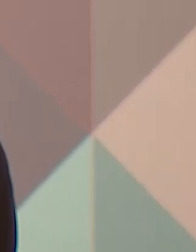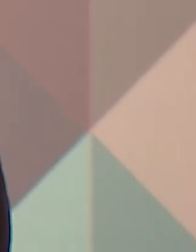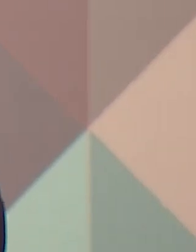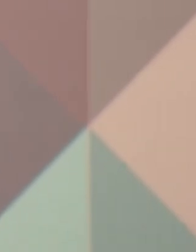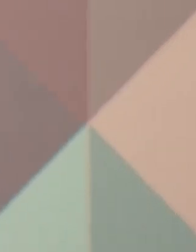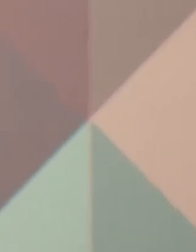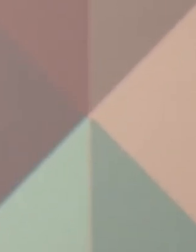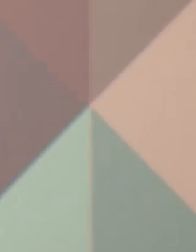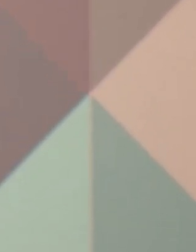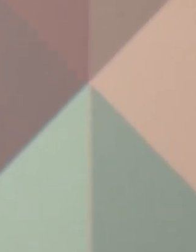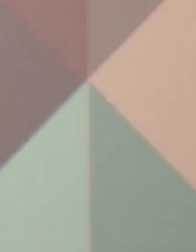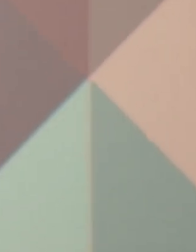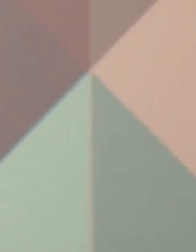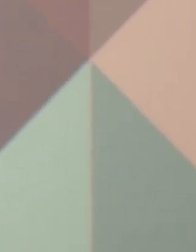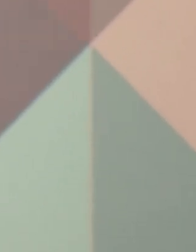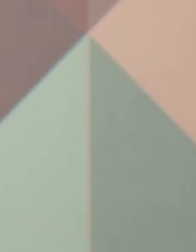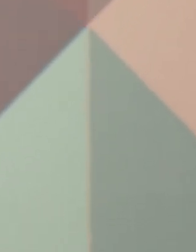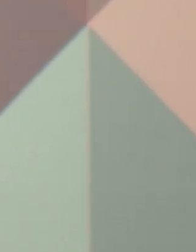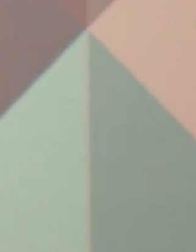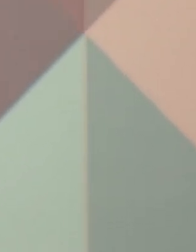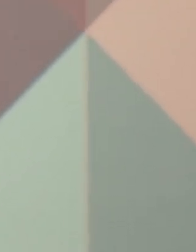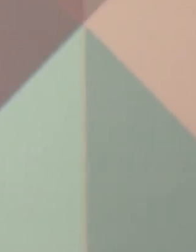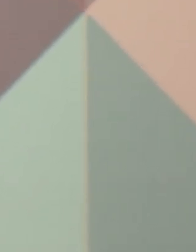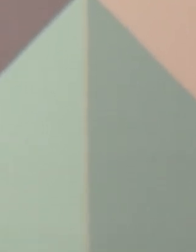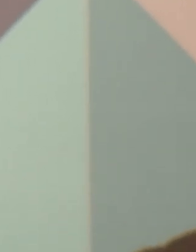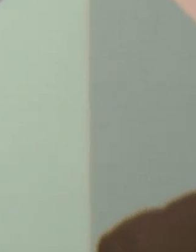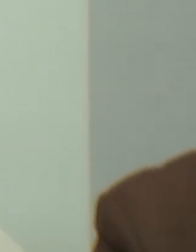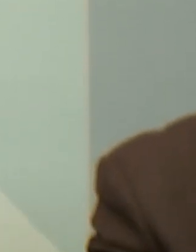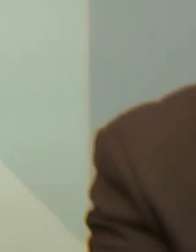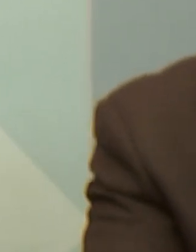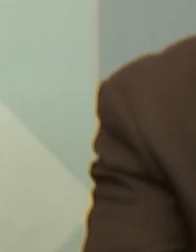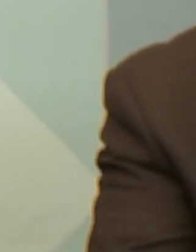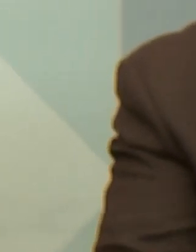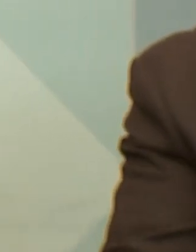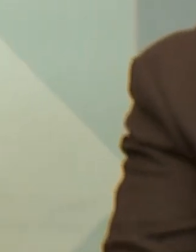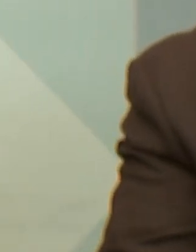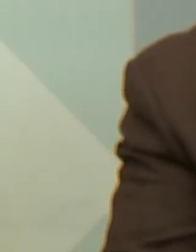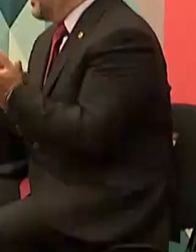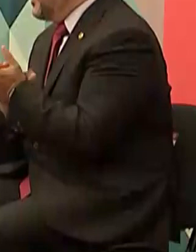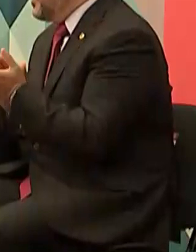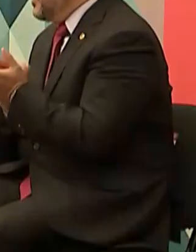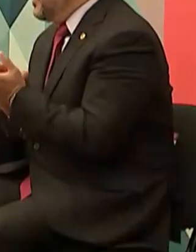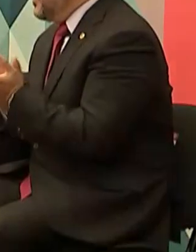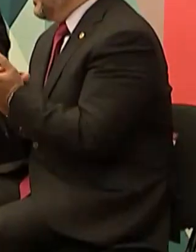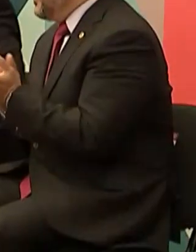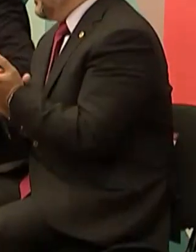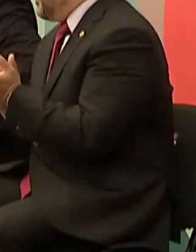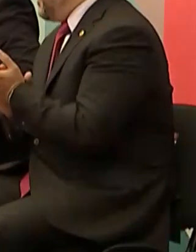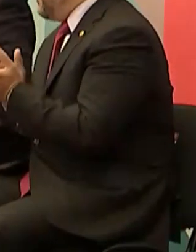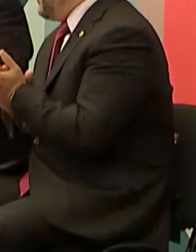Unión Africana Sur del Magisterio Democrático, Mawena Maluleke.